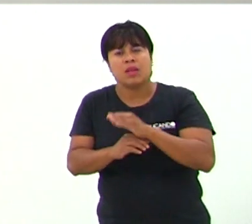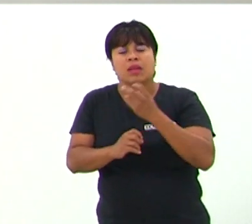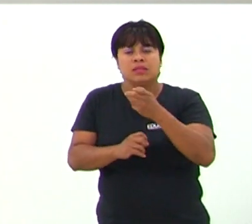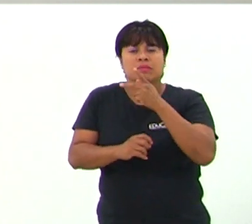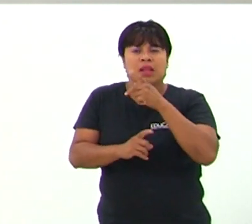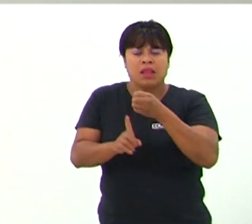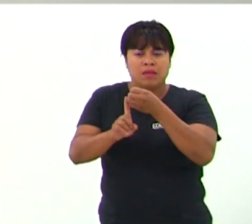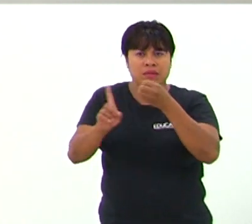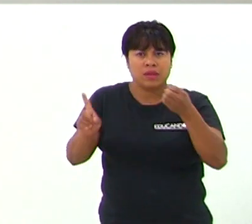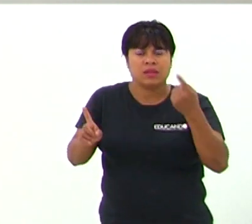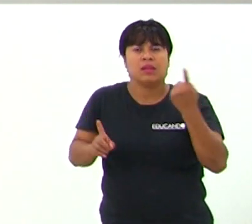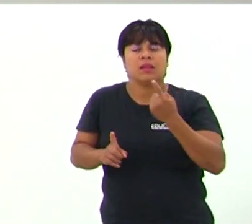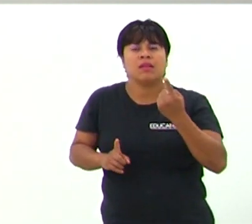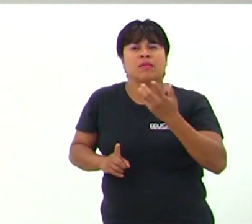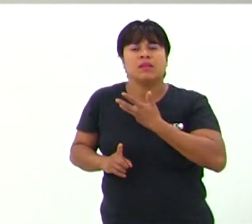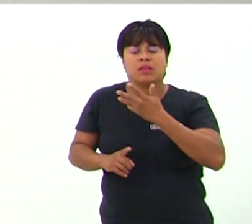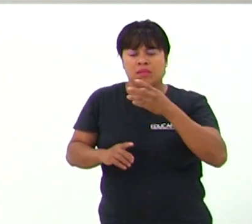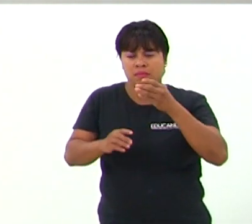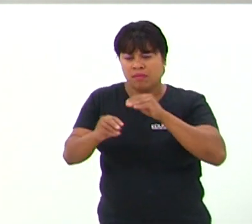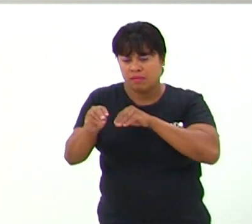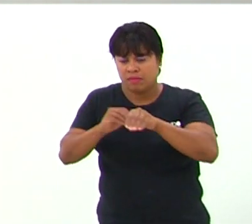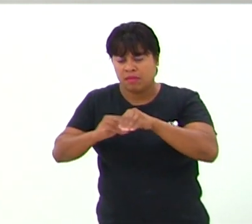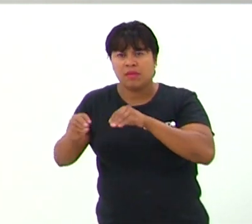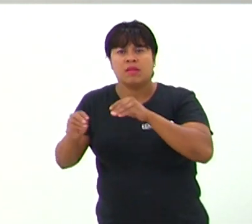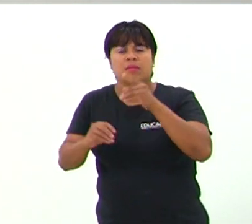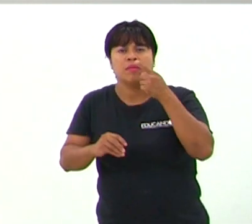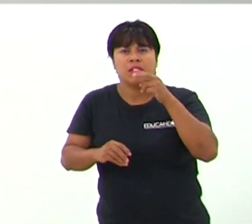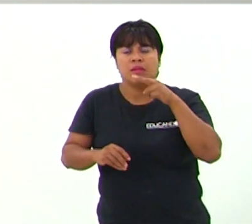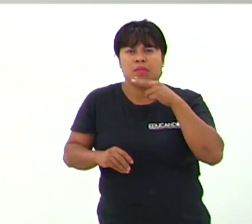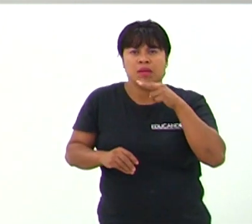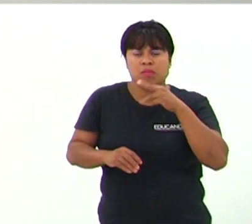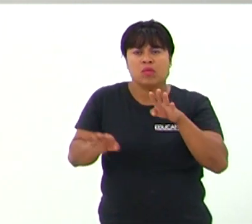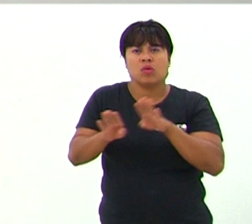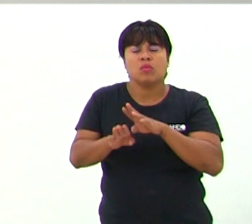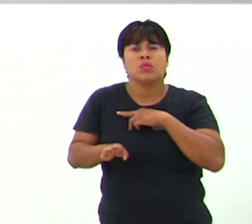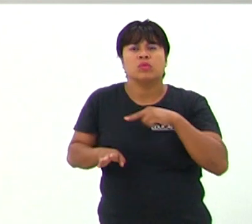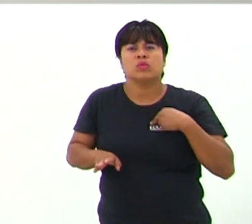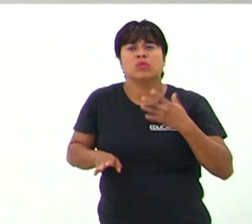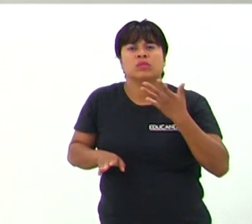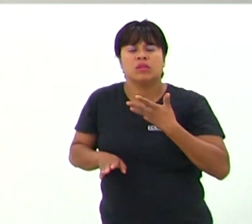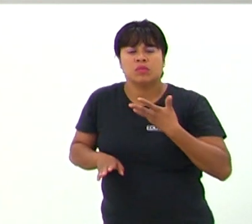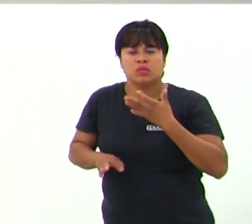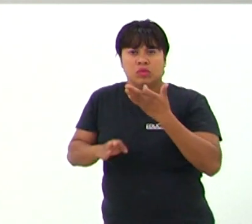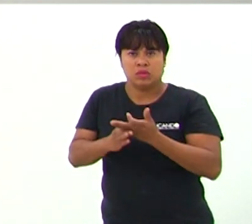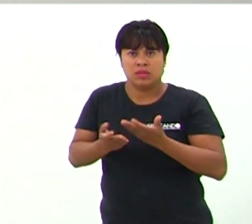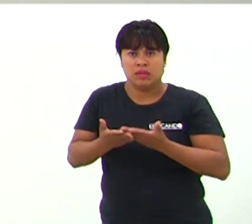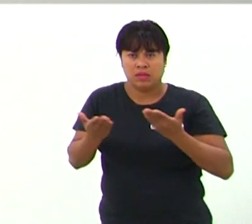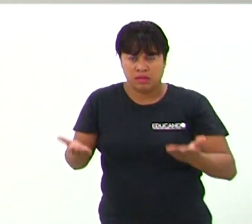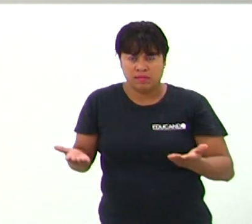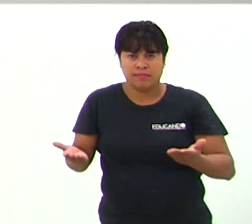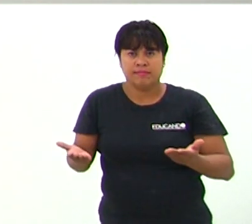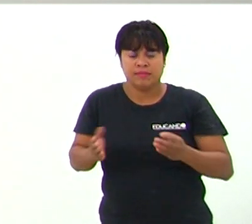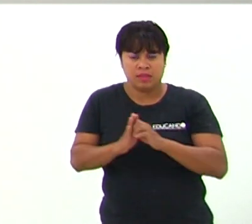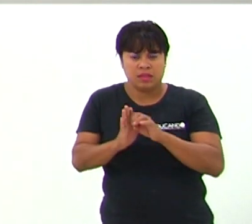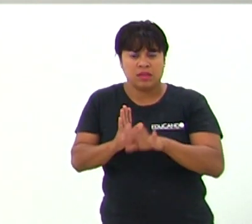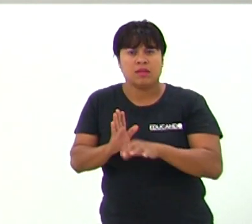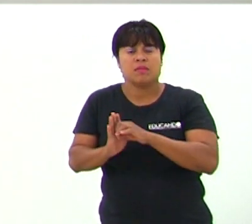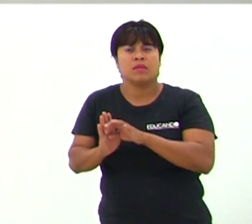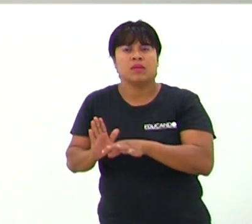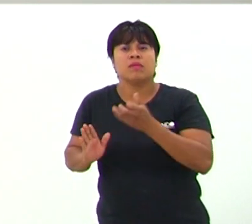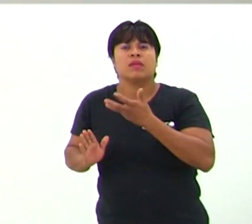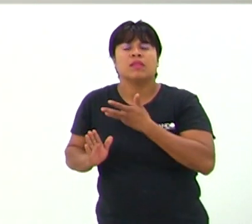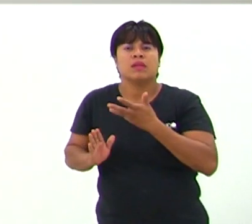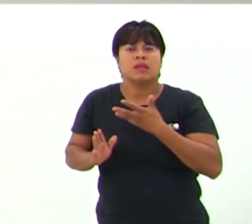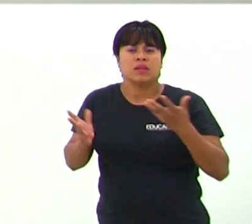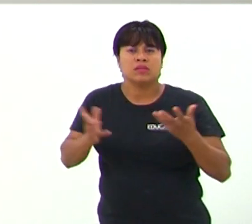aquellas frases que van a modificar al verbo como lo tenemos en este momento o en este ejemplo y va a